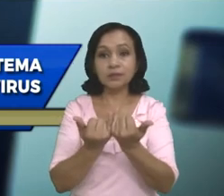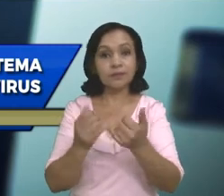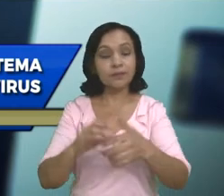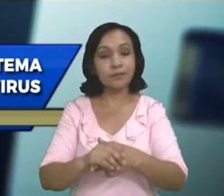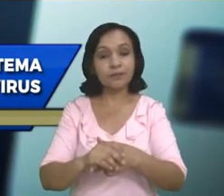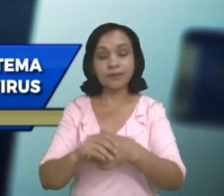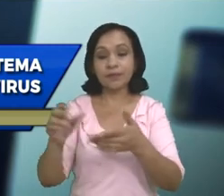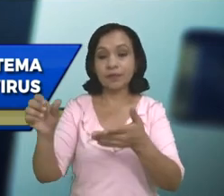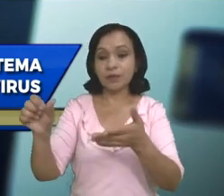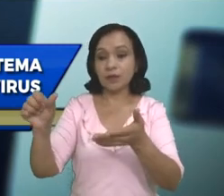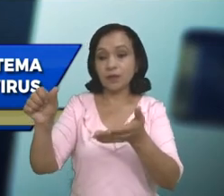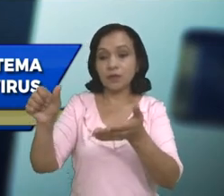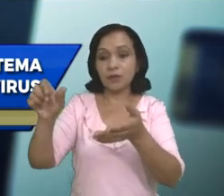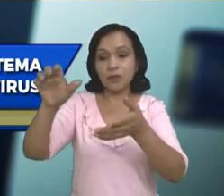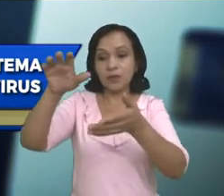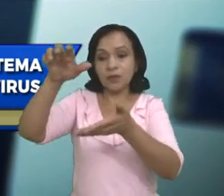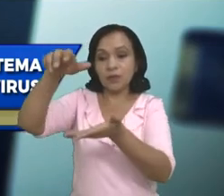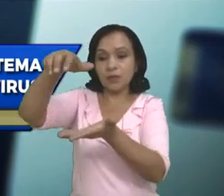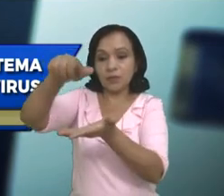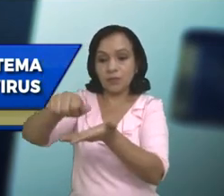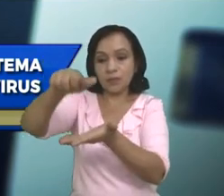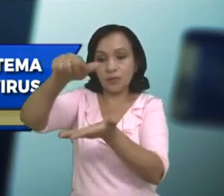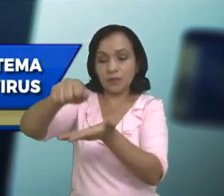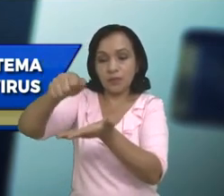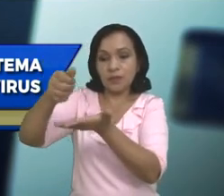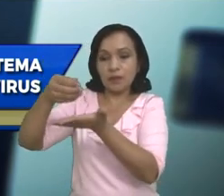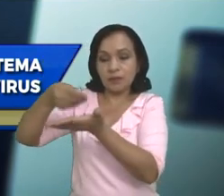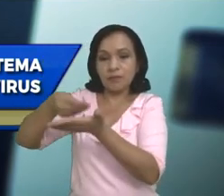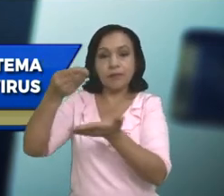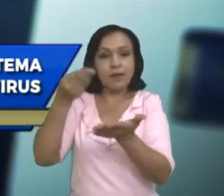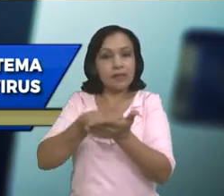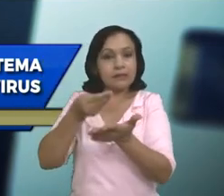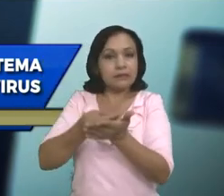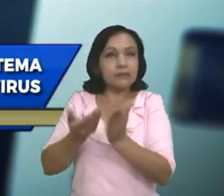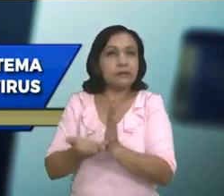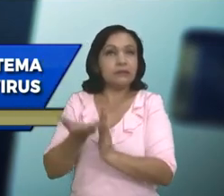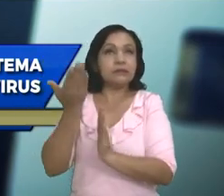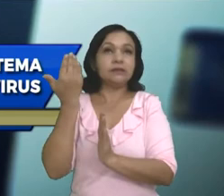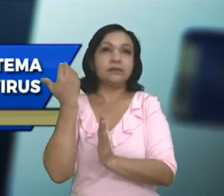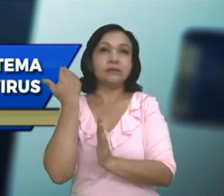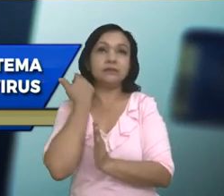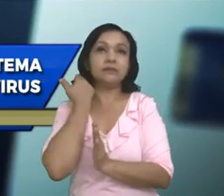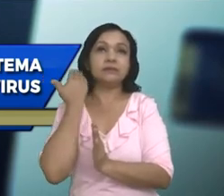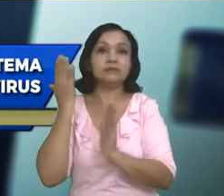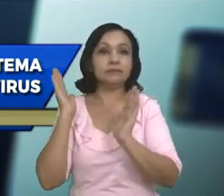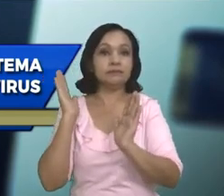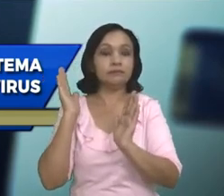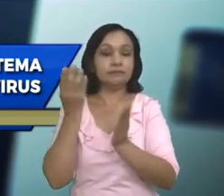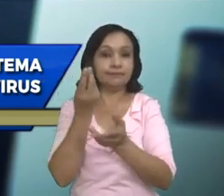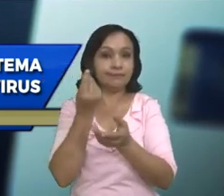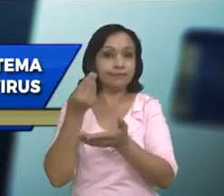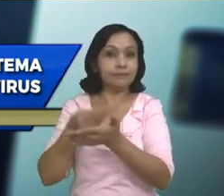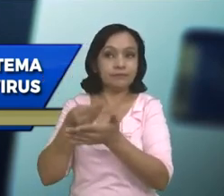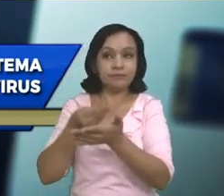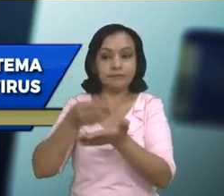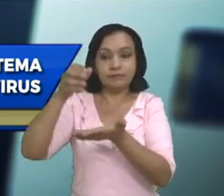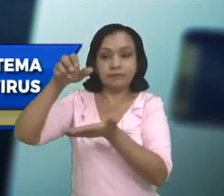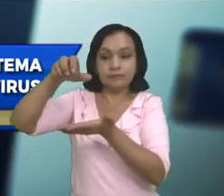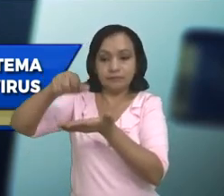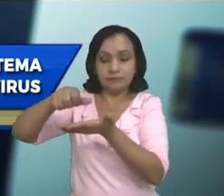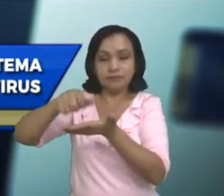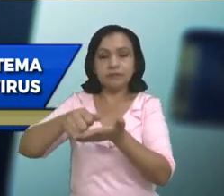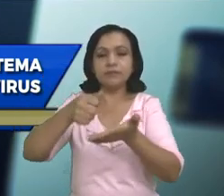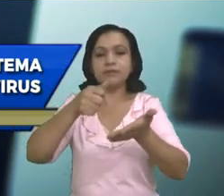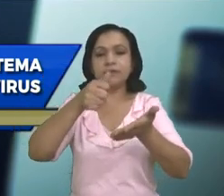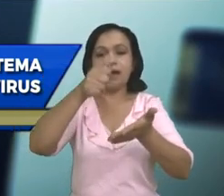alcohol gel para poder poner ya implica un costo más alto que sin ninguna mayor inversión pero el agua y